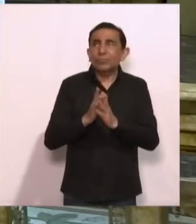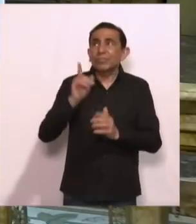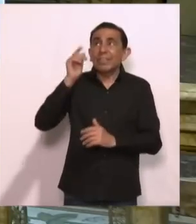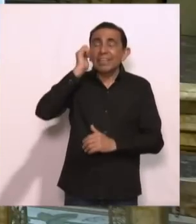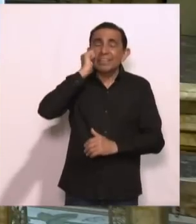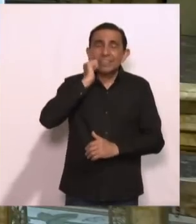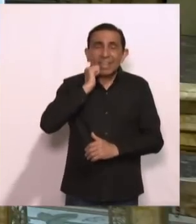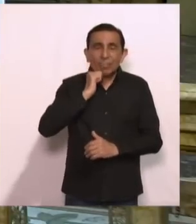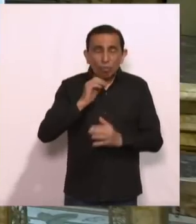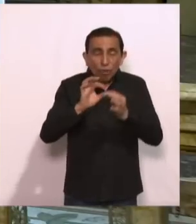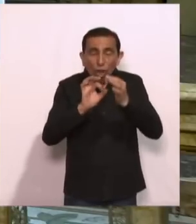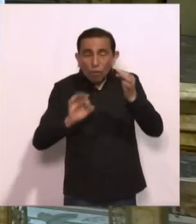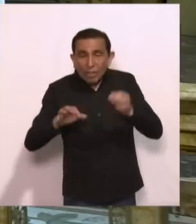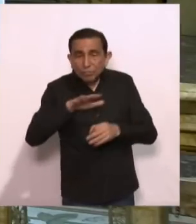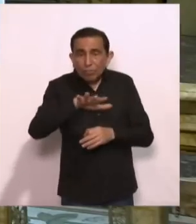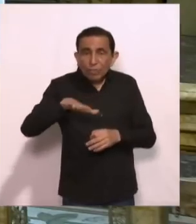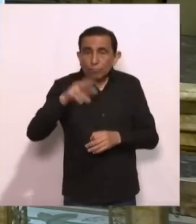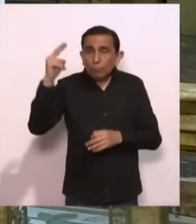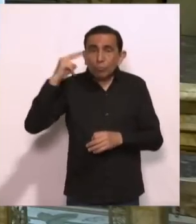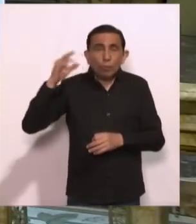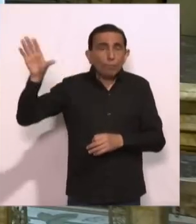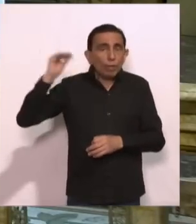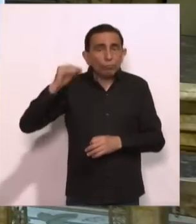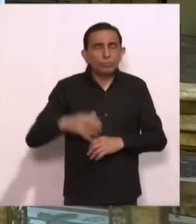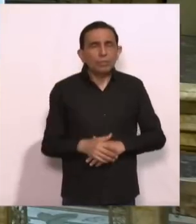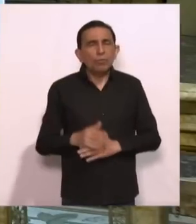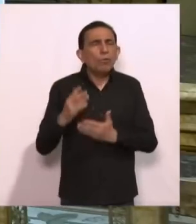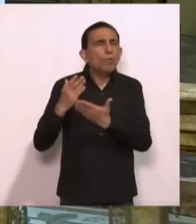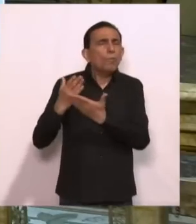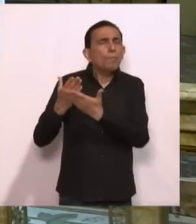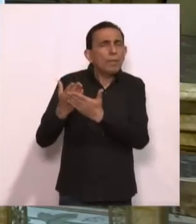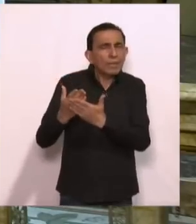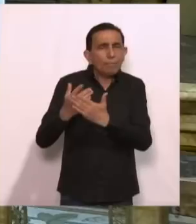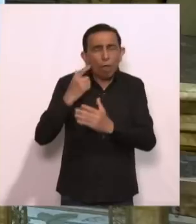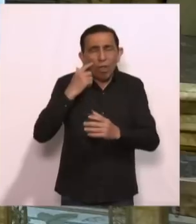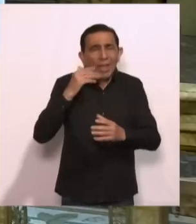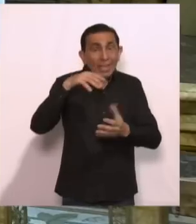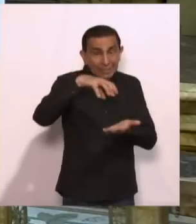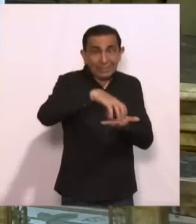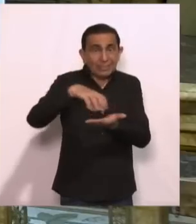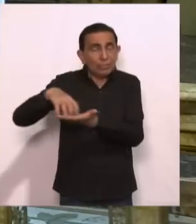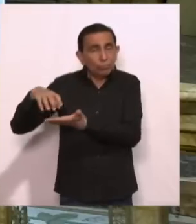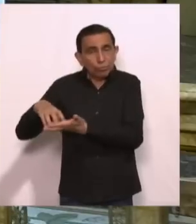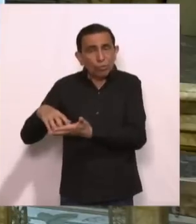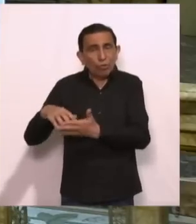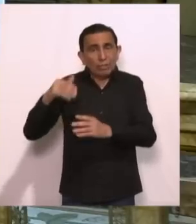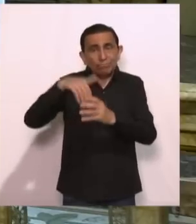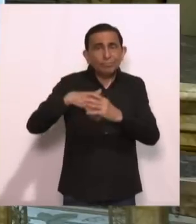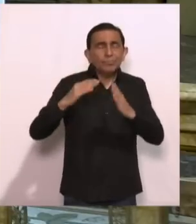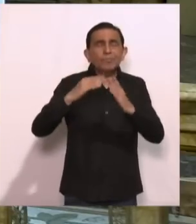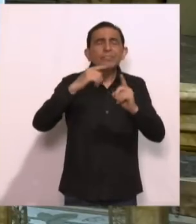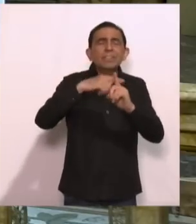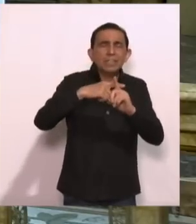la oración de tu pueblo. Para que todas las instituciones eclesiales se esfuercen